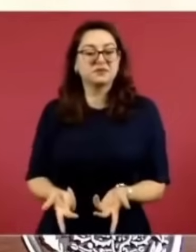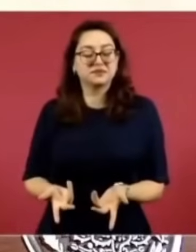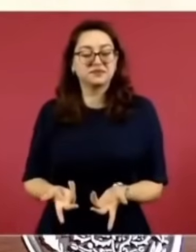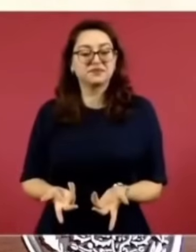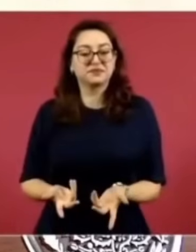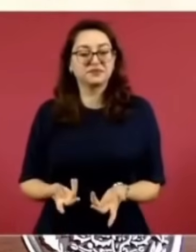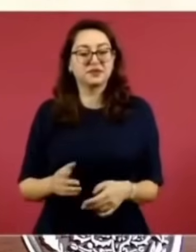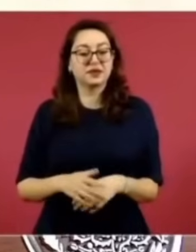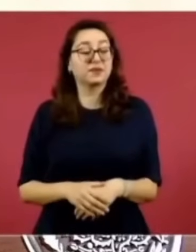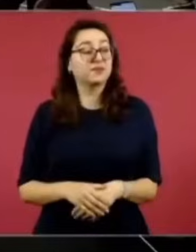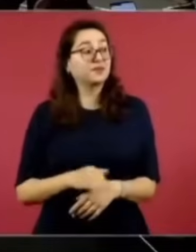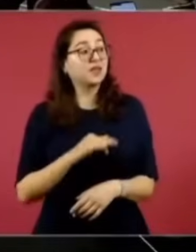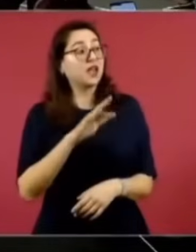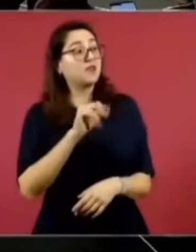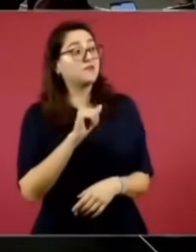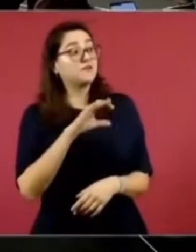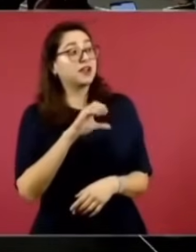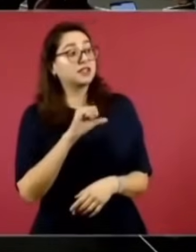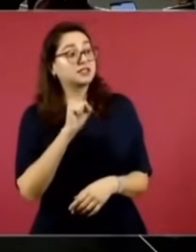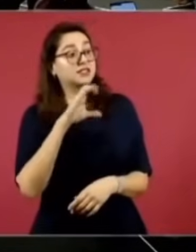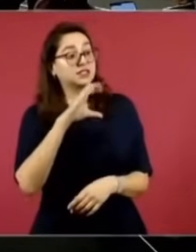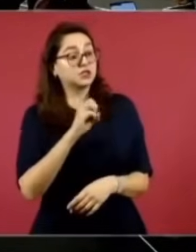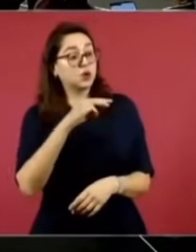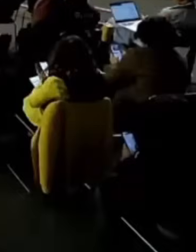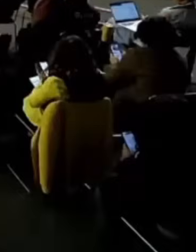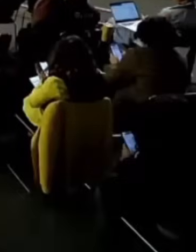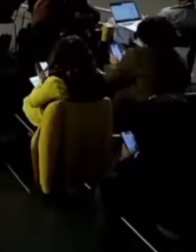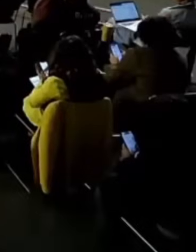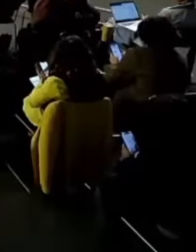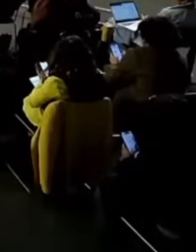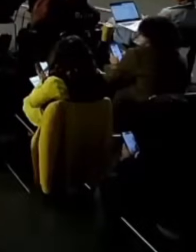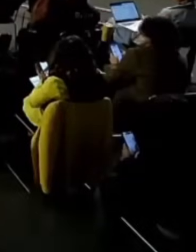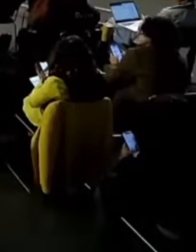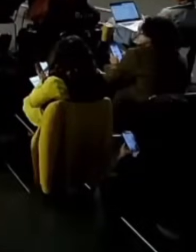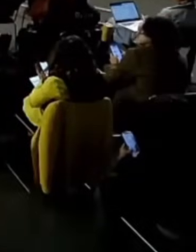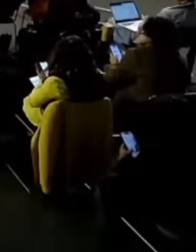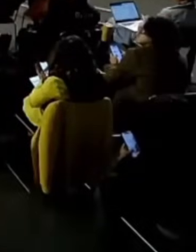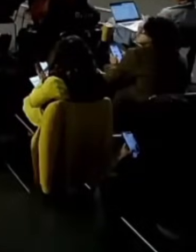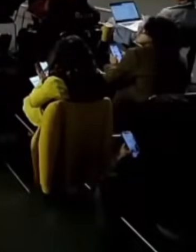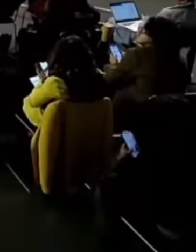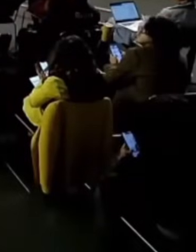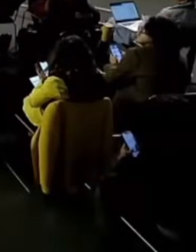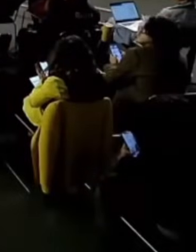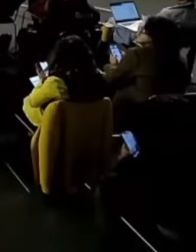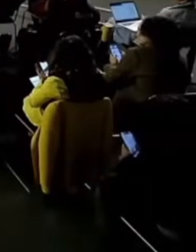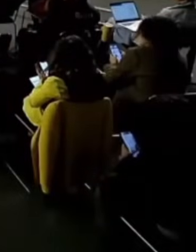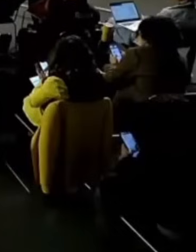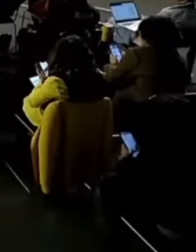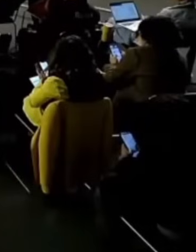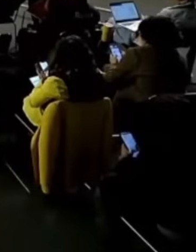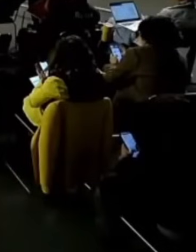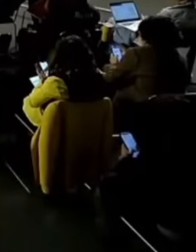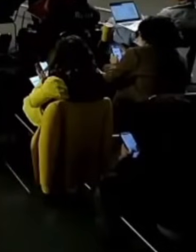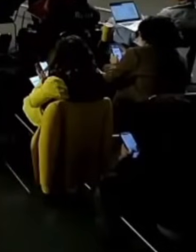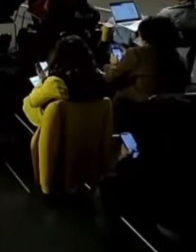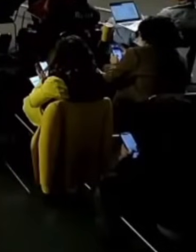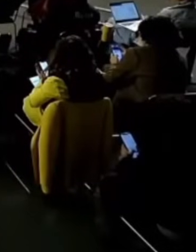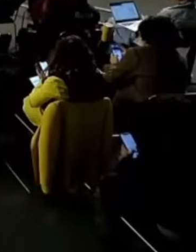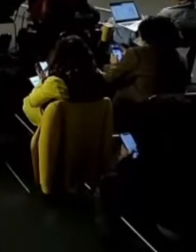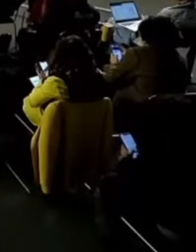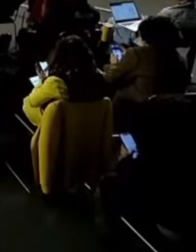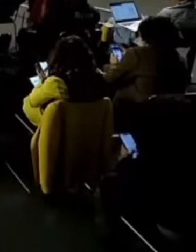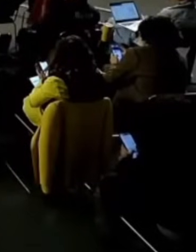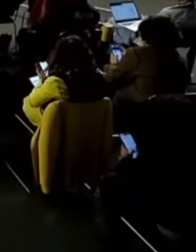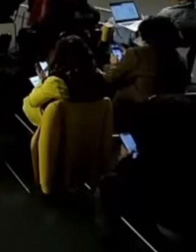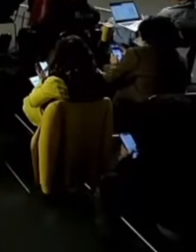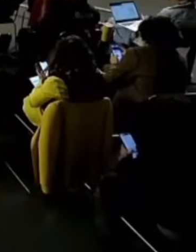Francisco Martín Moreno. ¿Eh? Francisco. Como Francisco. Martín Moreno. No, ese debe de